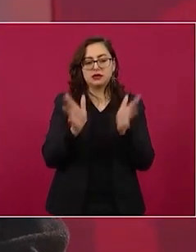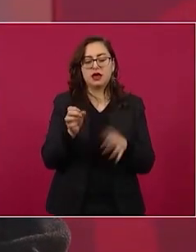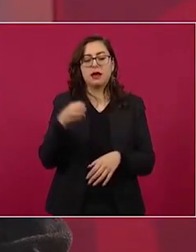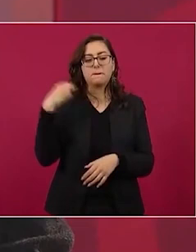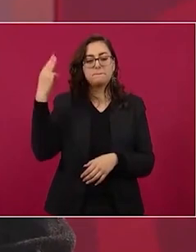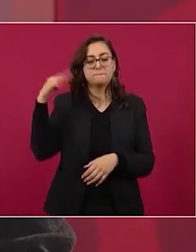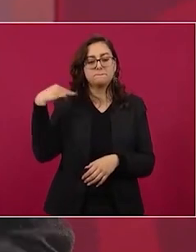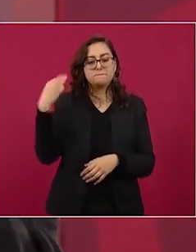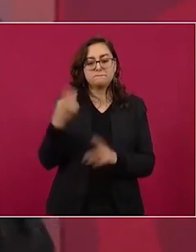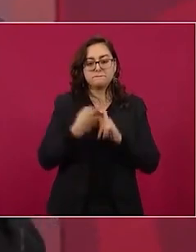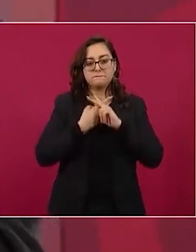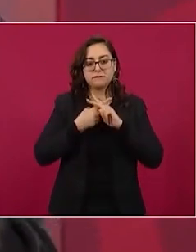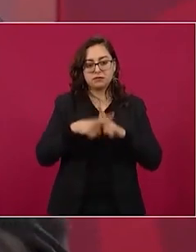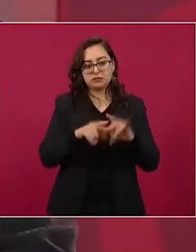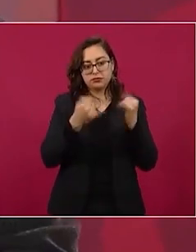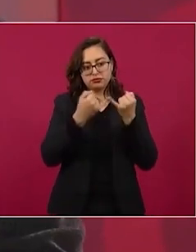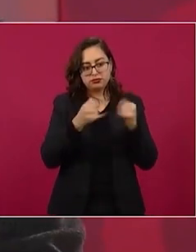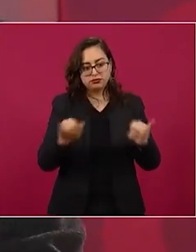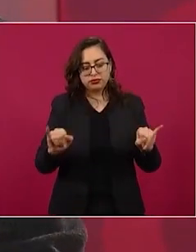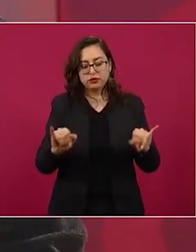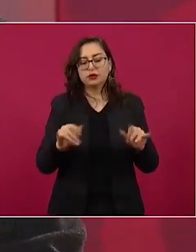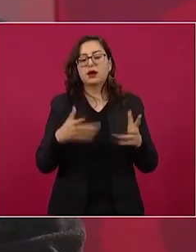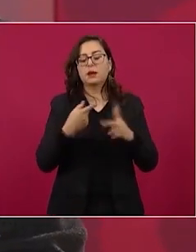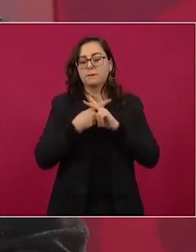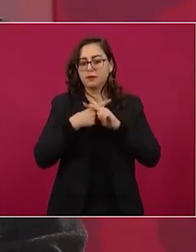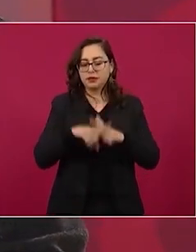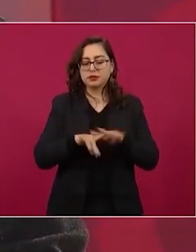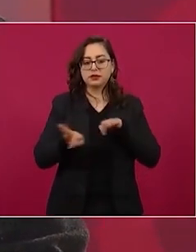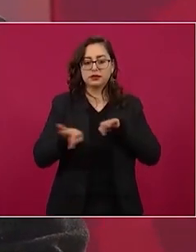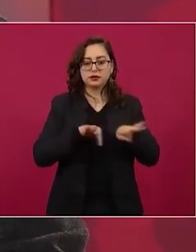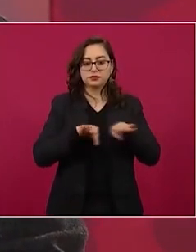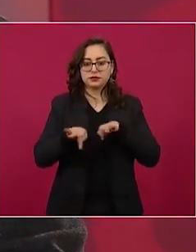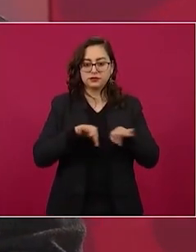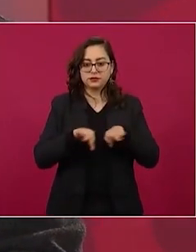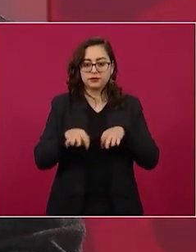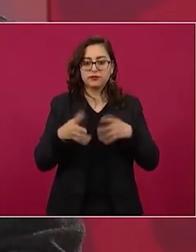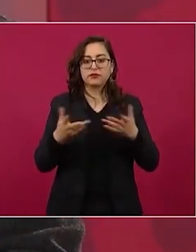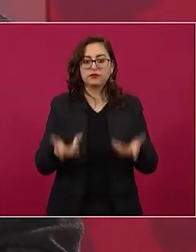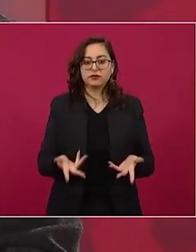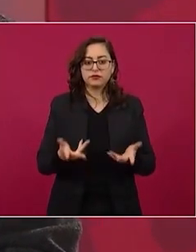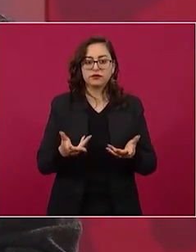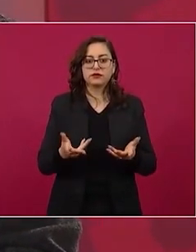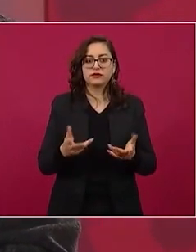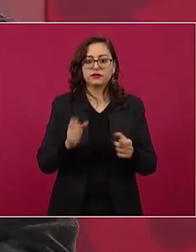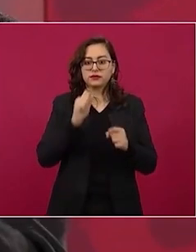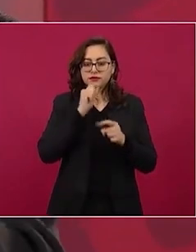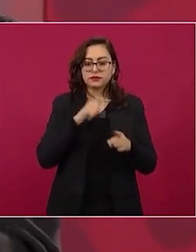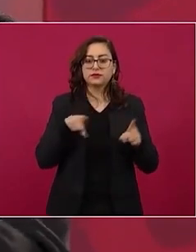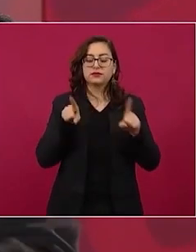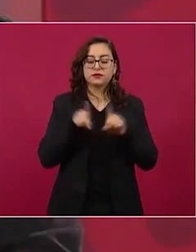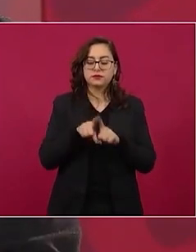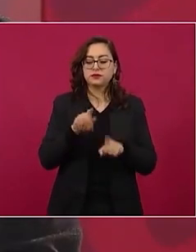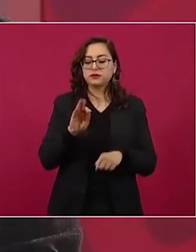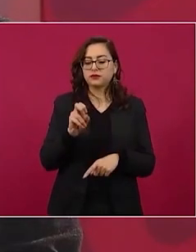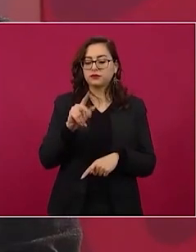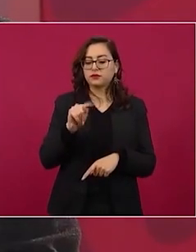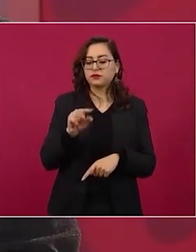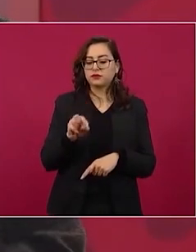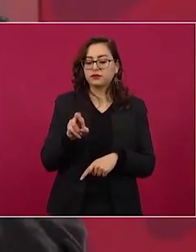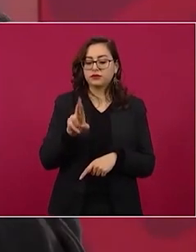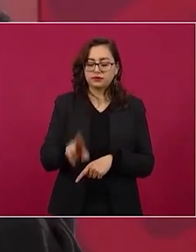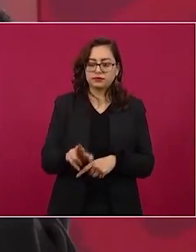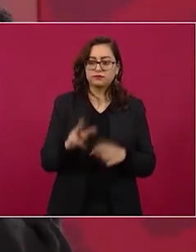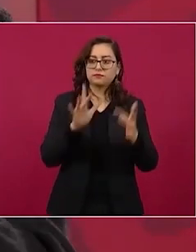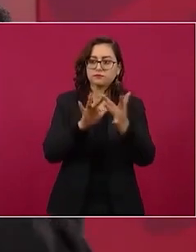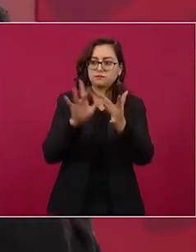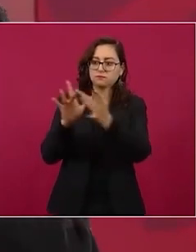y la puesta en operación, y estamos varias dependencias coadyuvando con Fonatur, lo haremos seguramente con